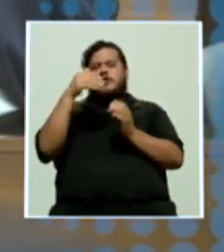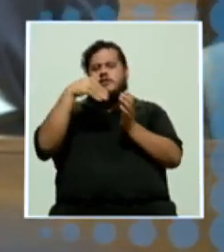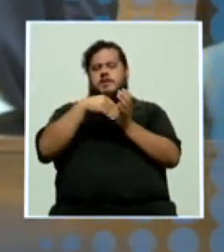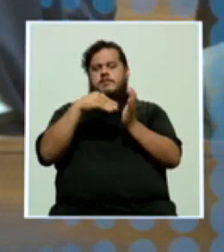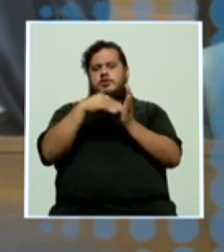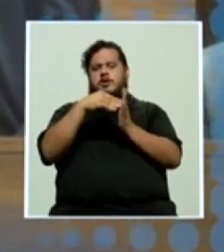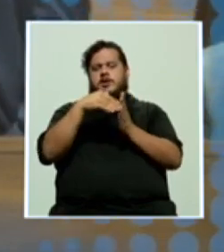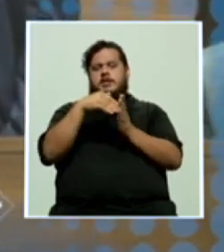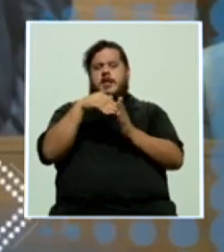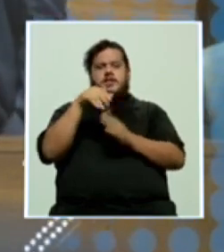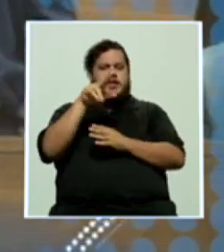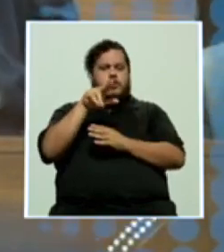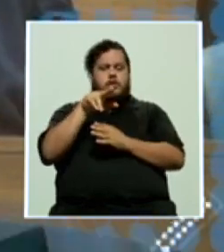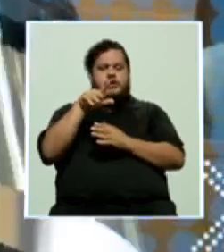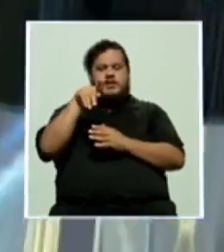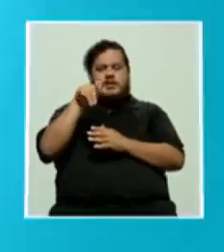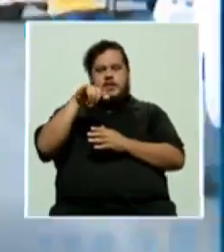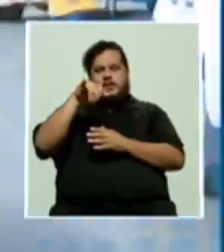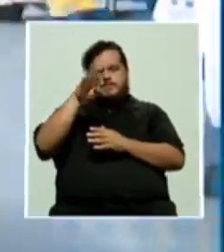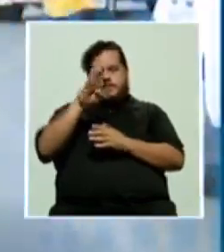del Producto Interno Bruto.